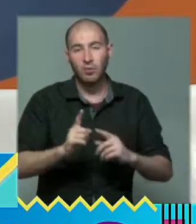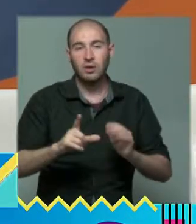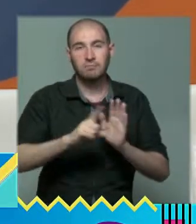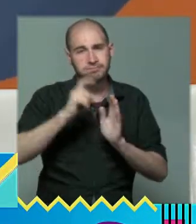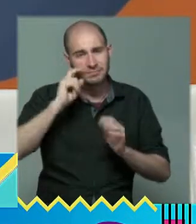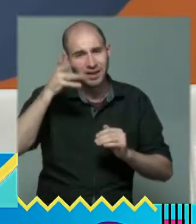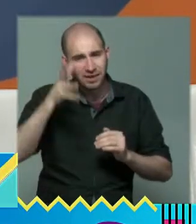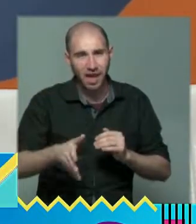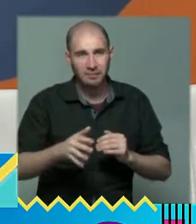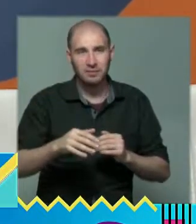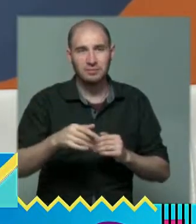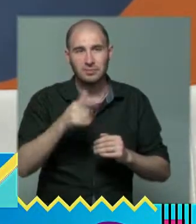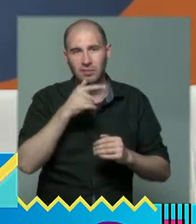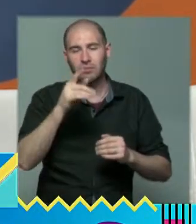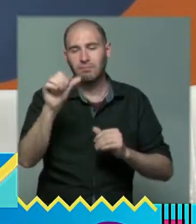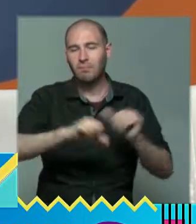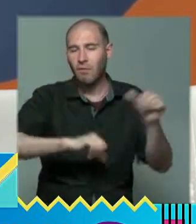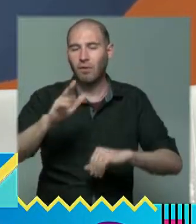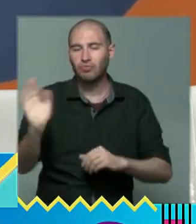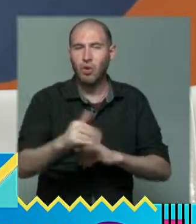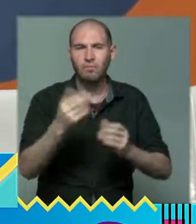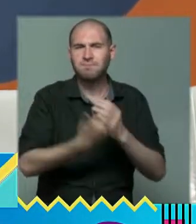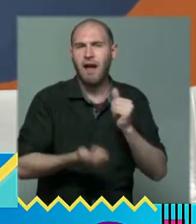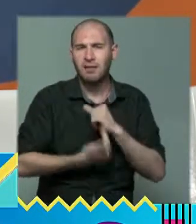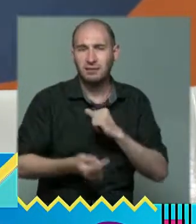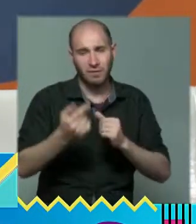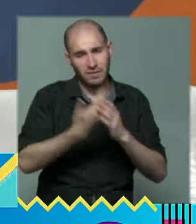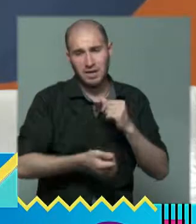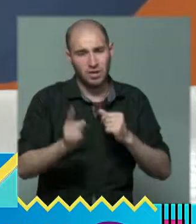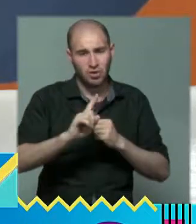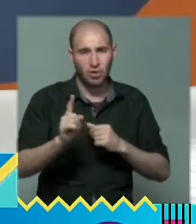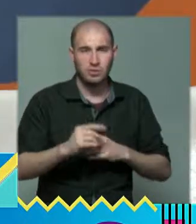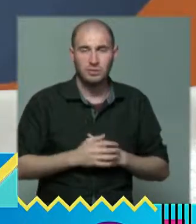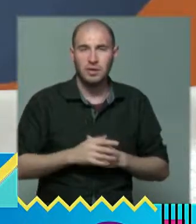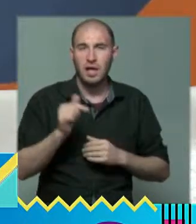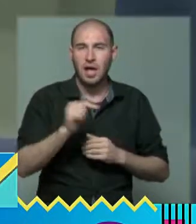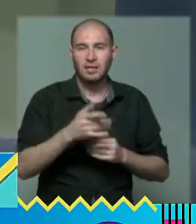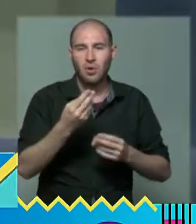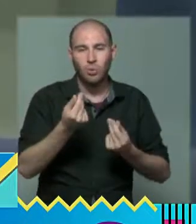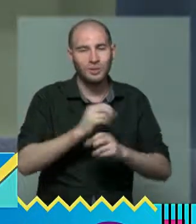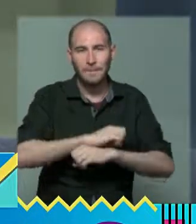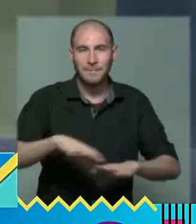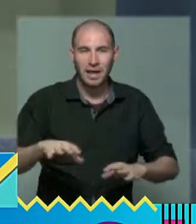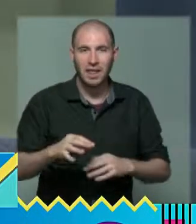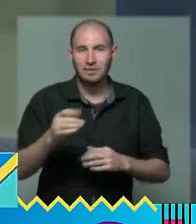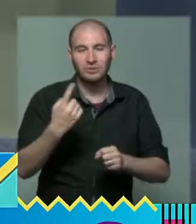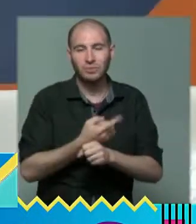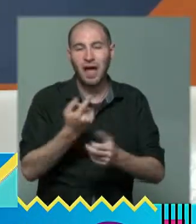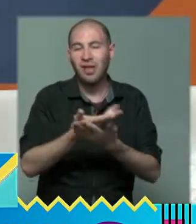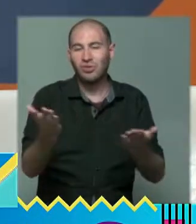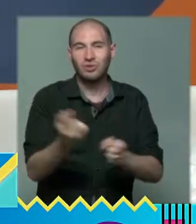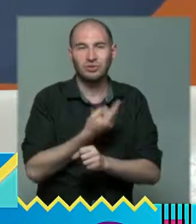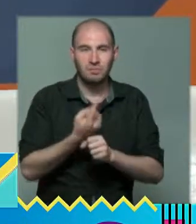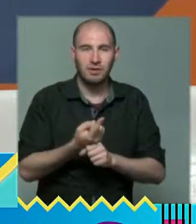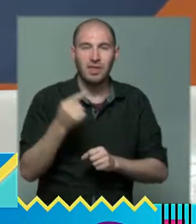hecho grave y se cae para todo el mundo y se dice es un fracaso esto, y en realidad no es un fracaso, sino que no se aplica correctamente o no se puede aplicar a toda la población.